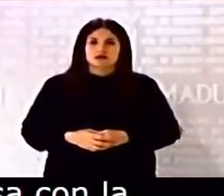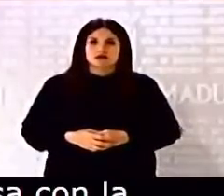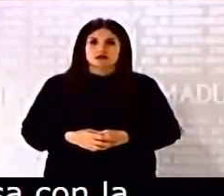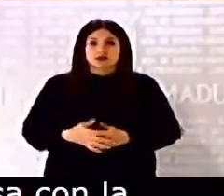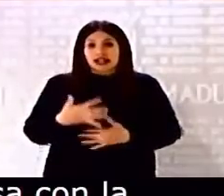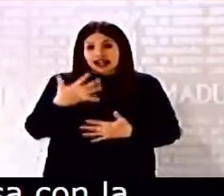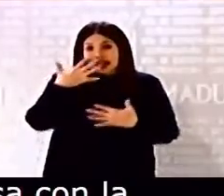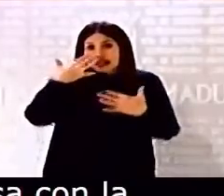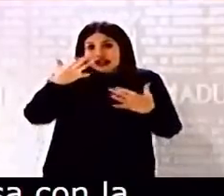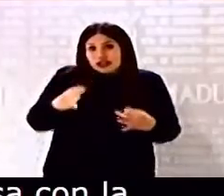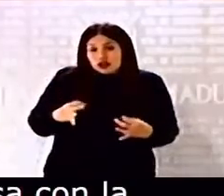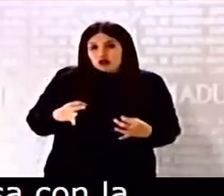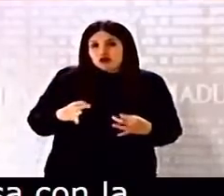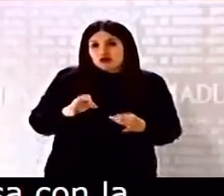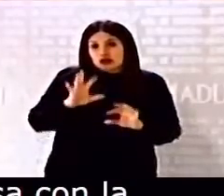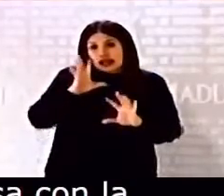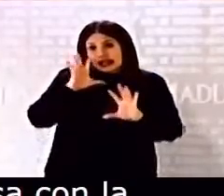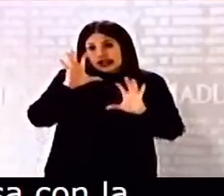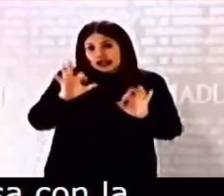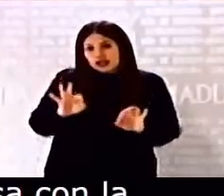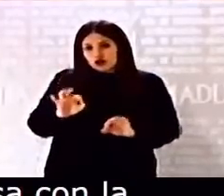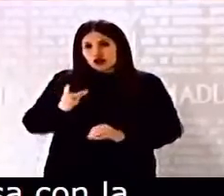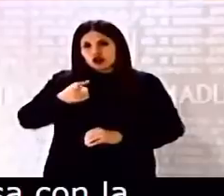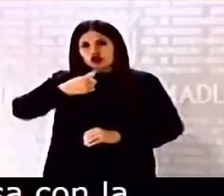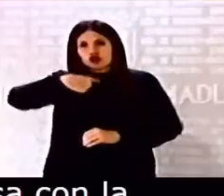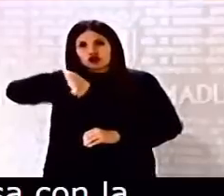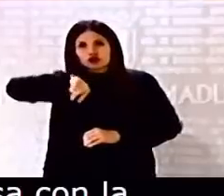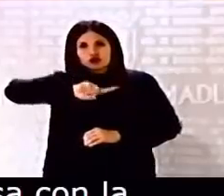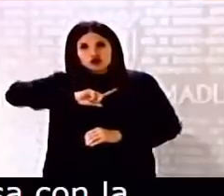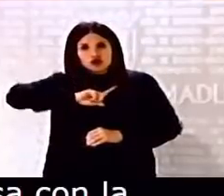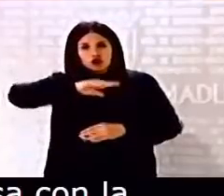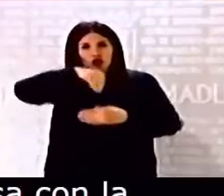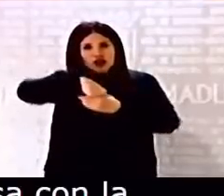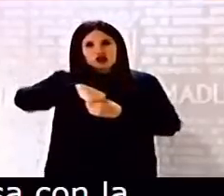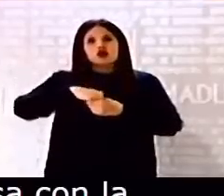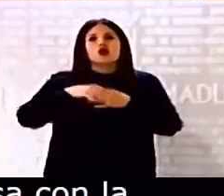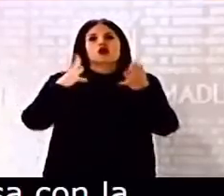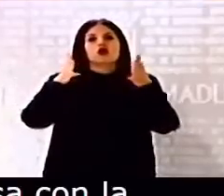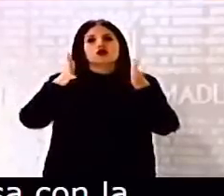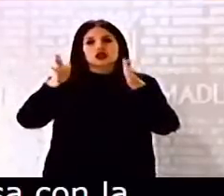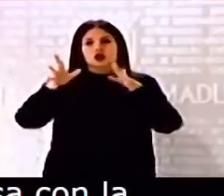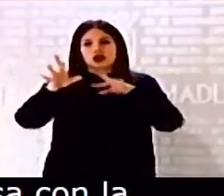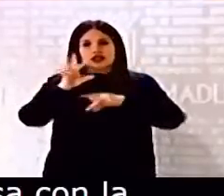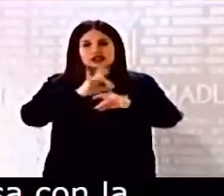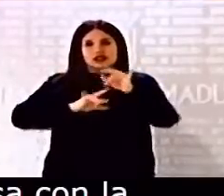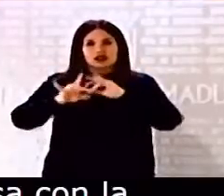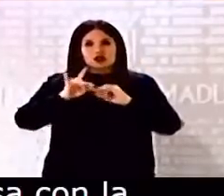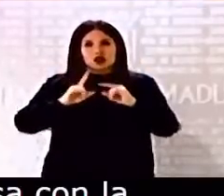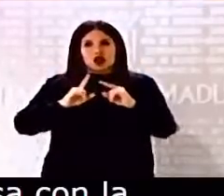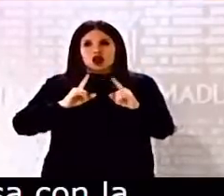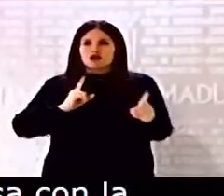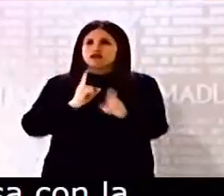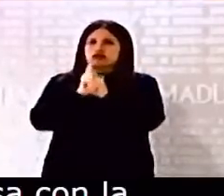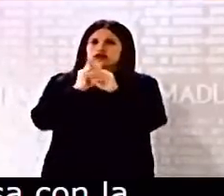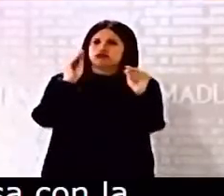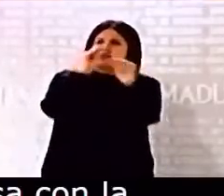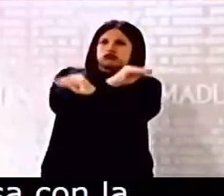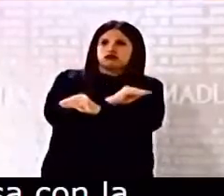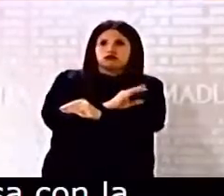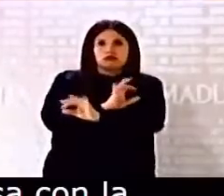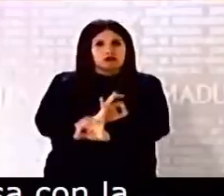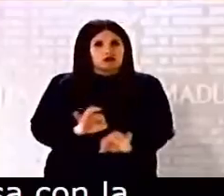Yo creo que nosotros jamás hemos roto la baraja en el Consejo Interterritorial creando 17 calendarios